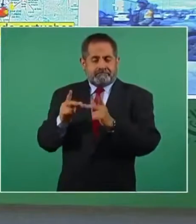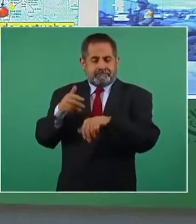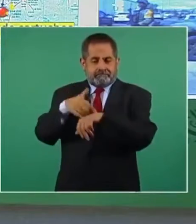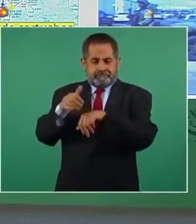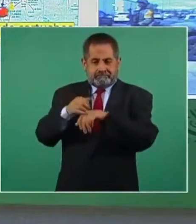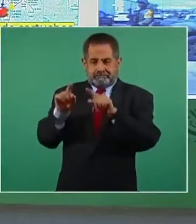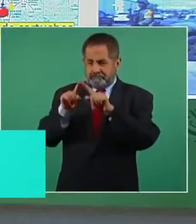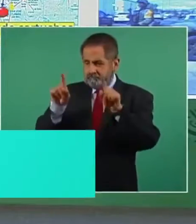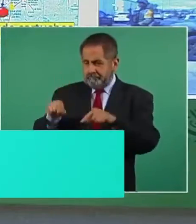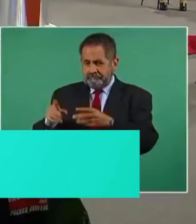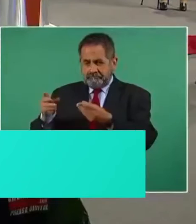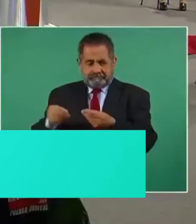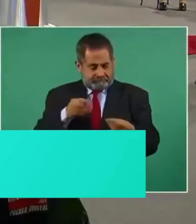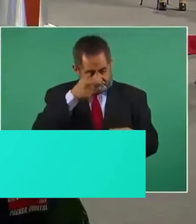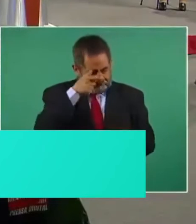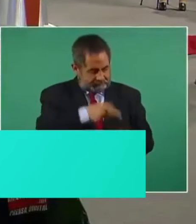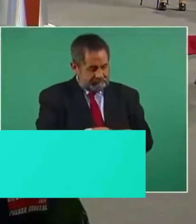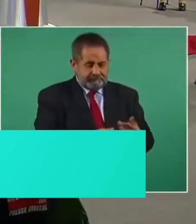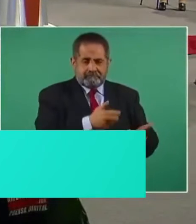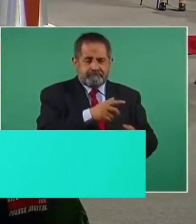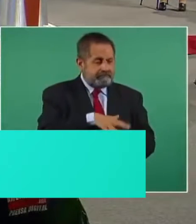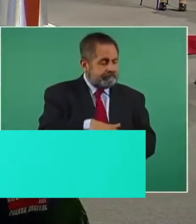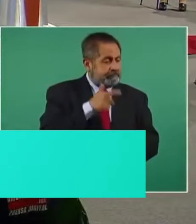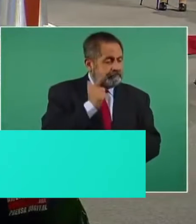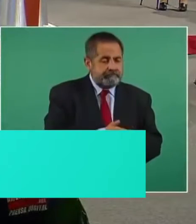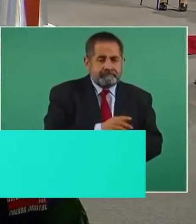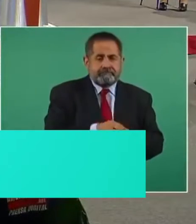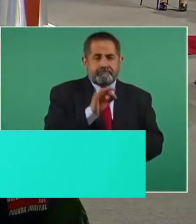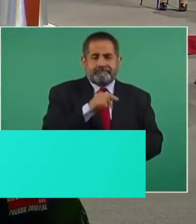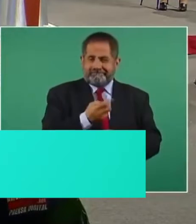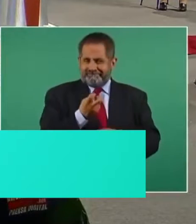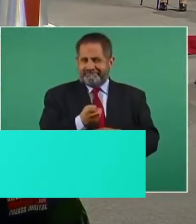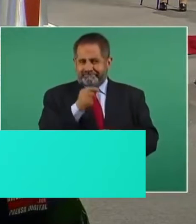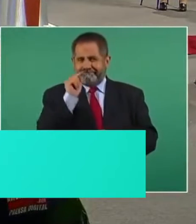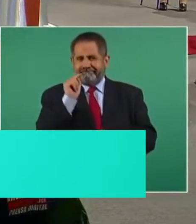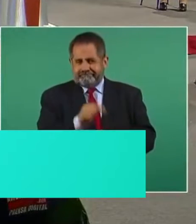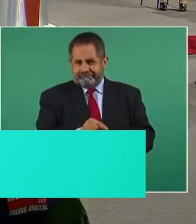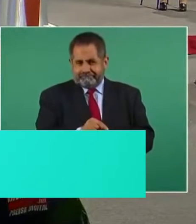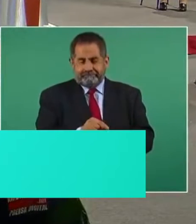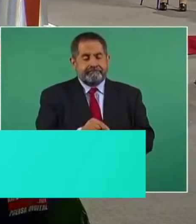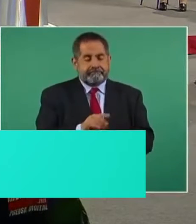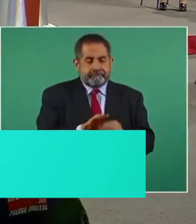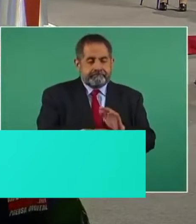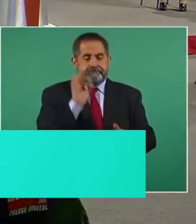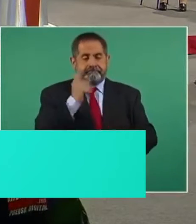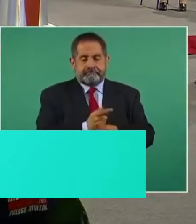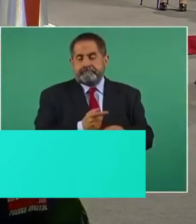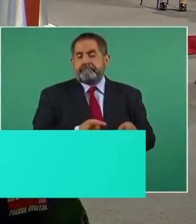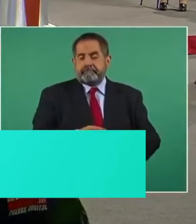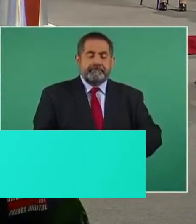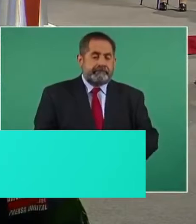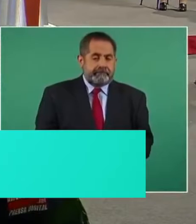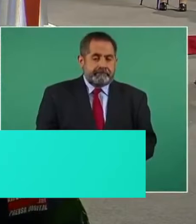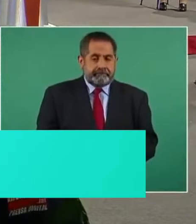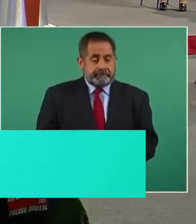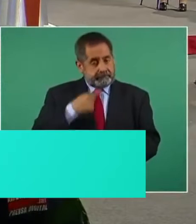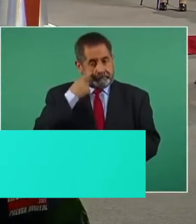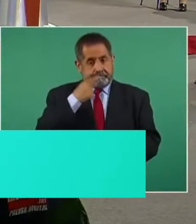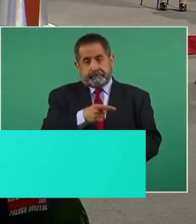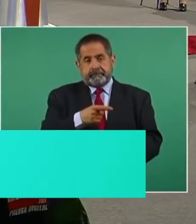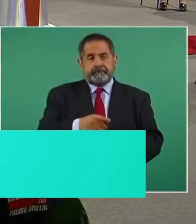Y aquí este punto es en donde se localizaron los cartuchos. Aquí pueden observar,